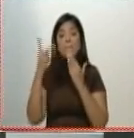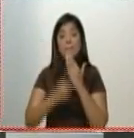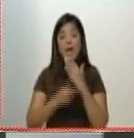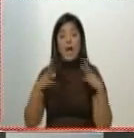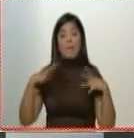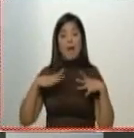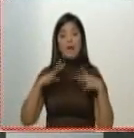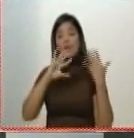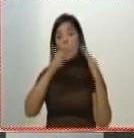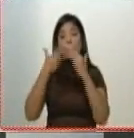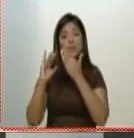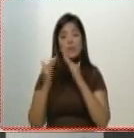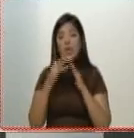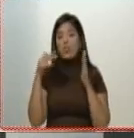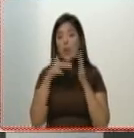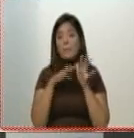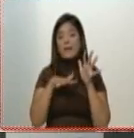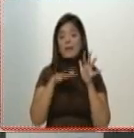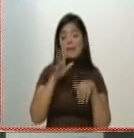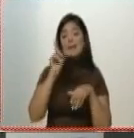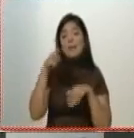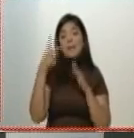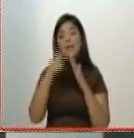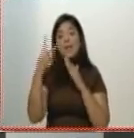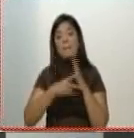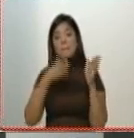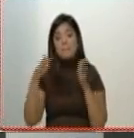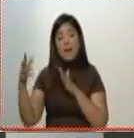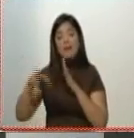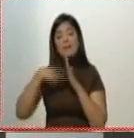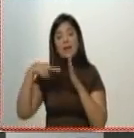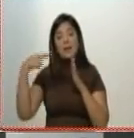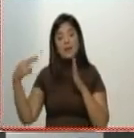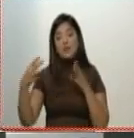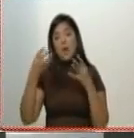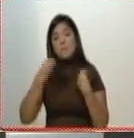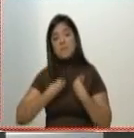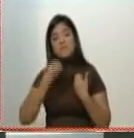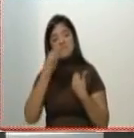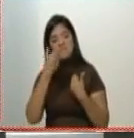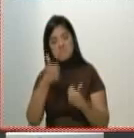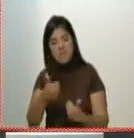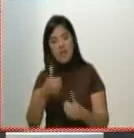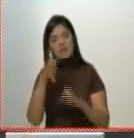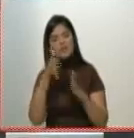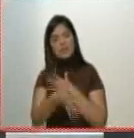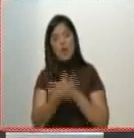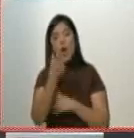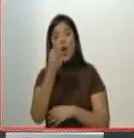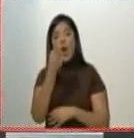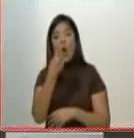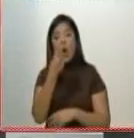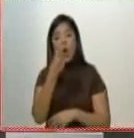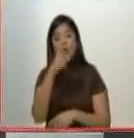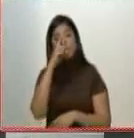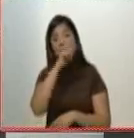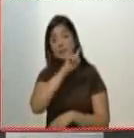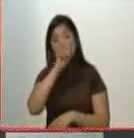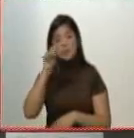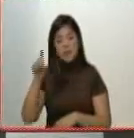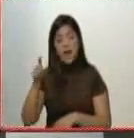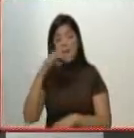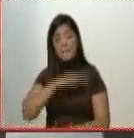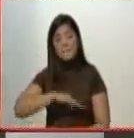Comunitario 2015 y del Plan Nacional de Recreación para el Vivir Bien, en lo que es el marco del 11º aniversario de la